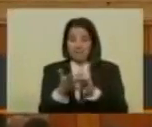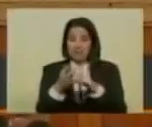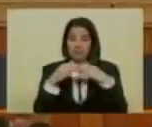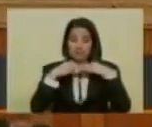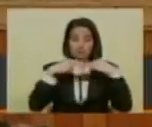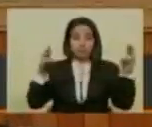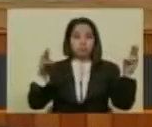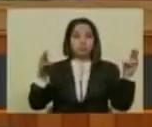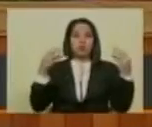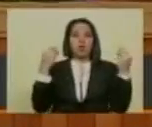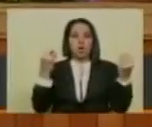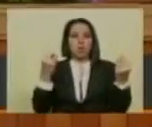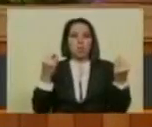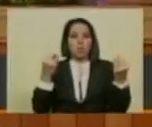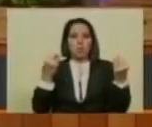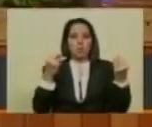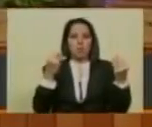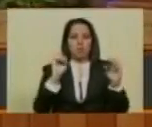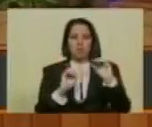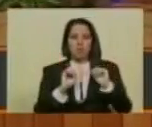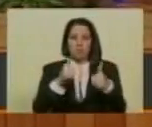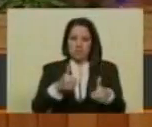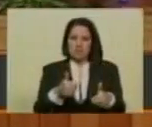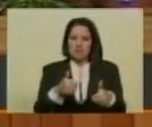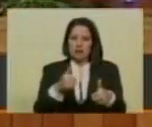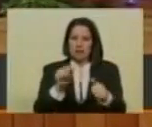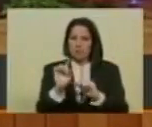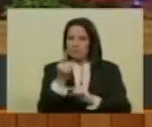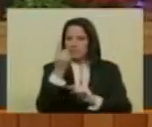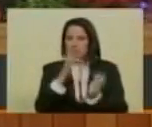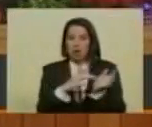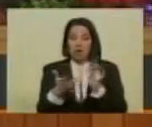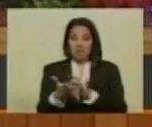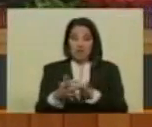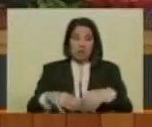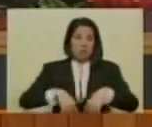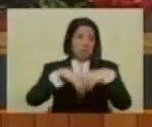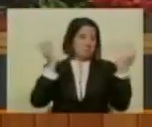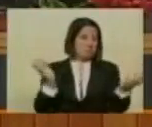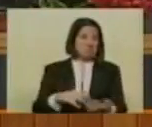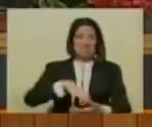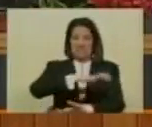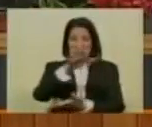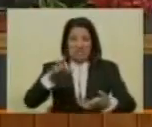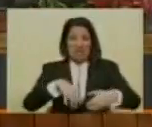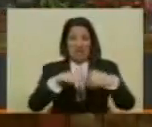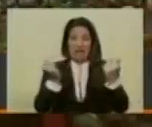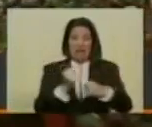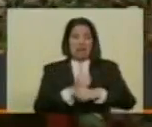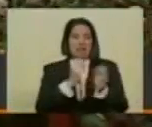puertas desde el propio principio del mes de abril a la violencia calculada,